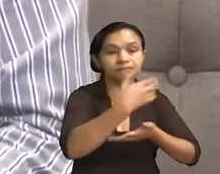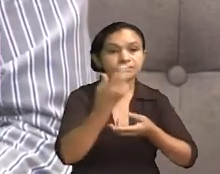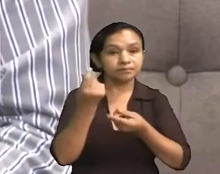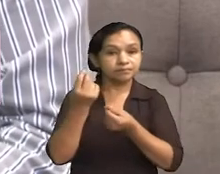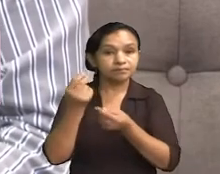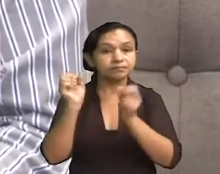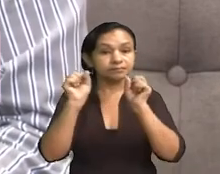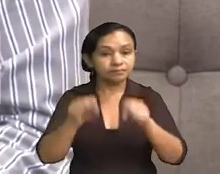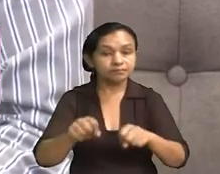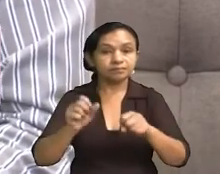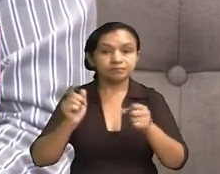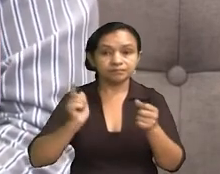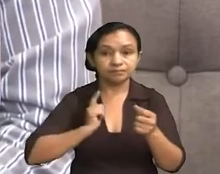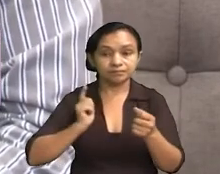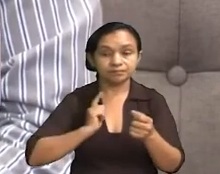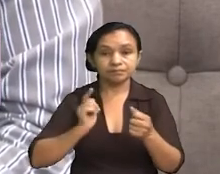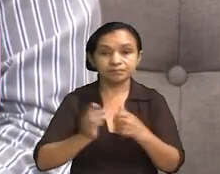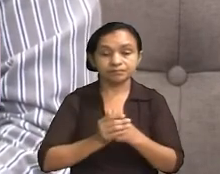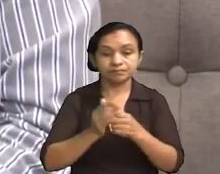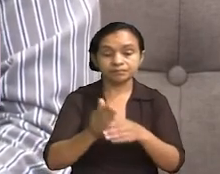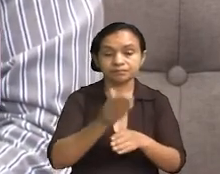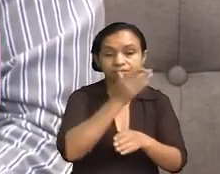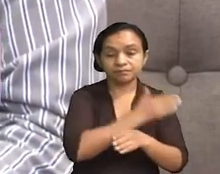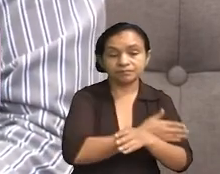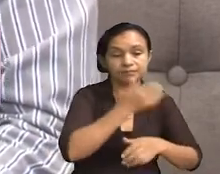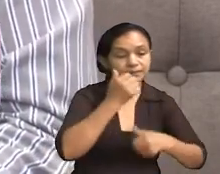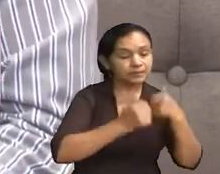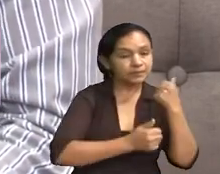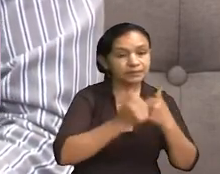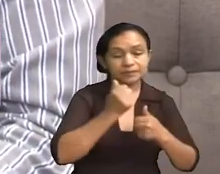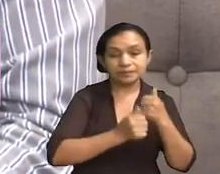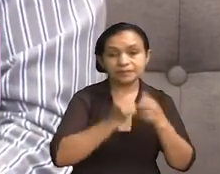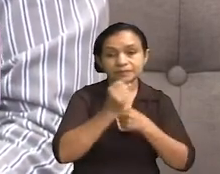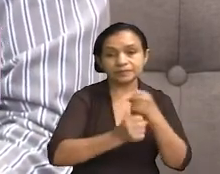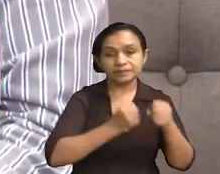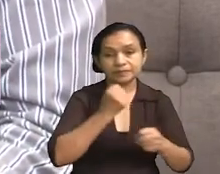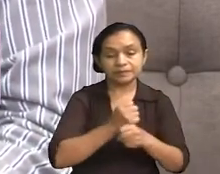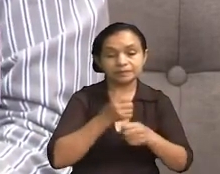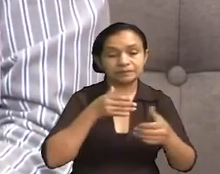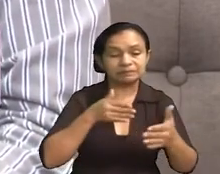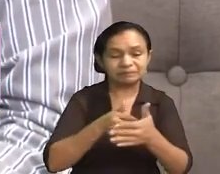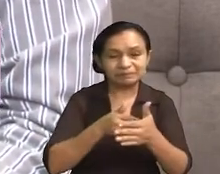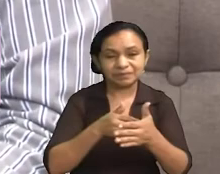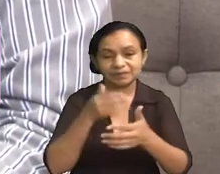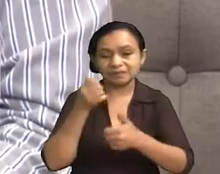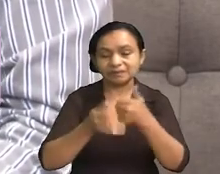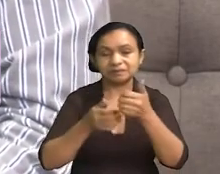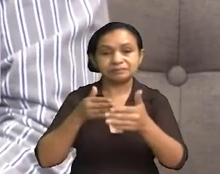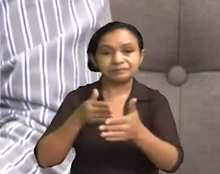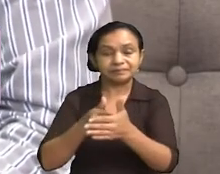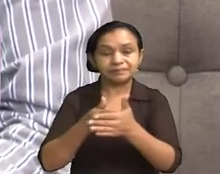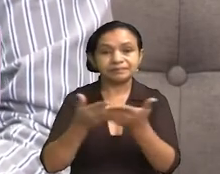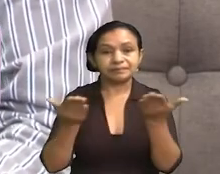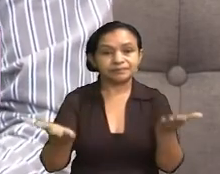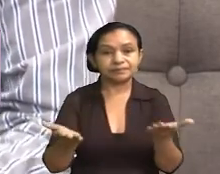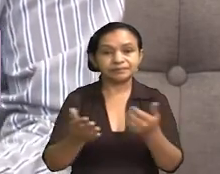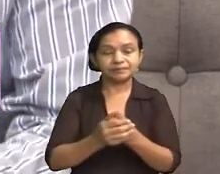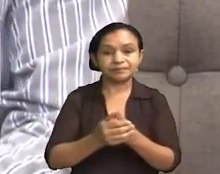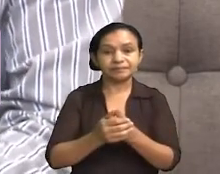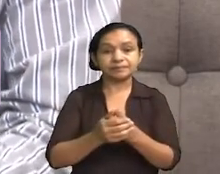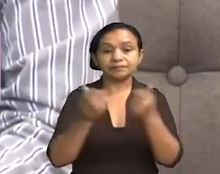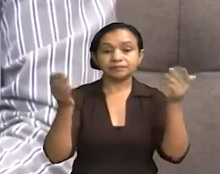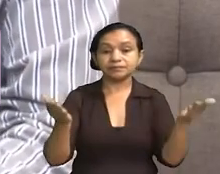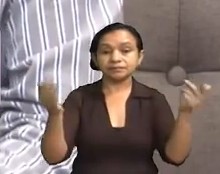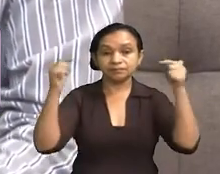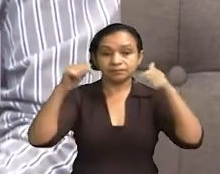depósitos. O sea, que con los hechos del golpismo del año pasado se habían disminuido. Ralentizado. Y